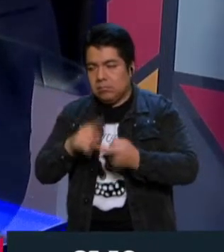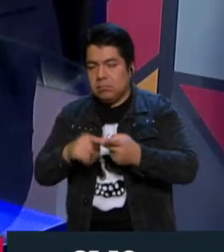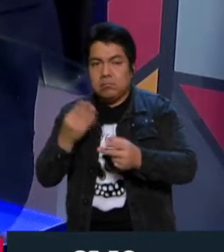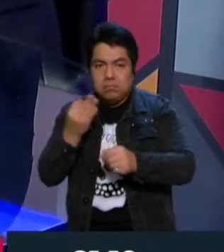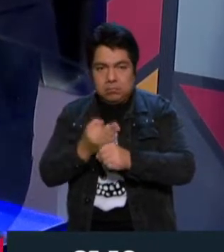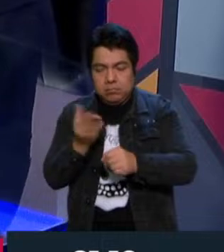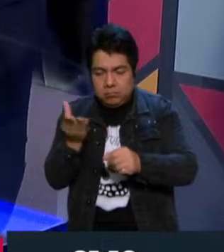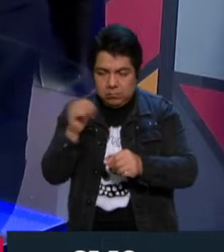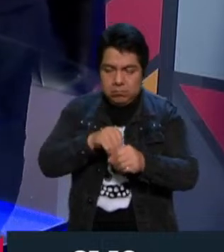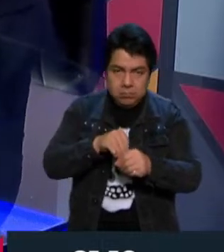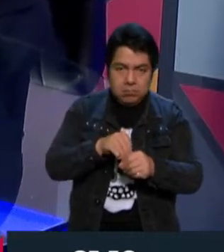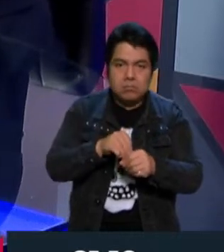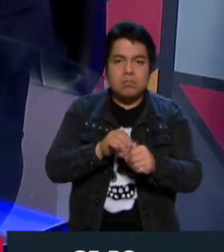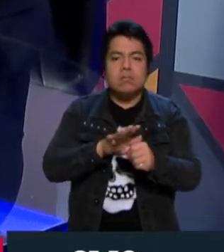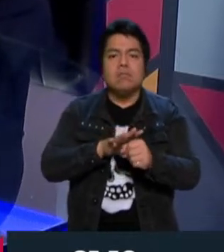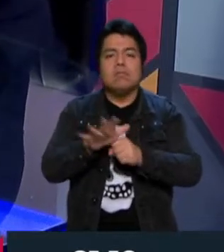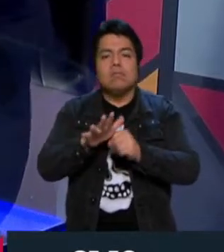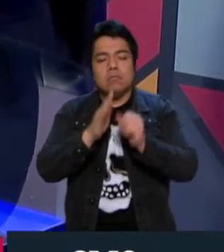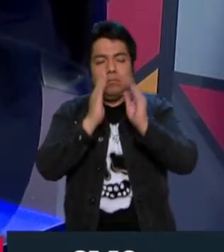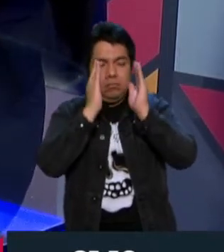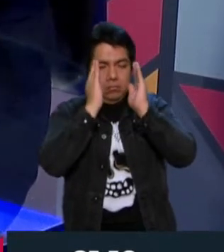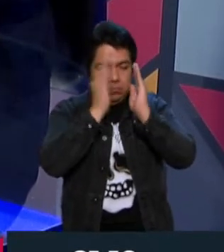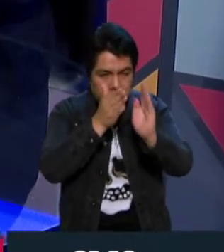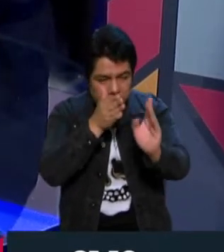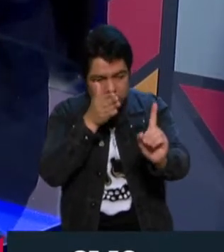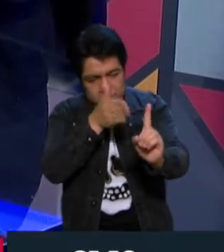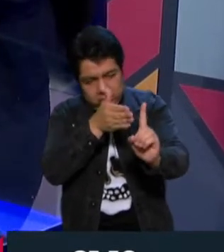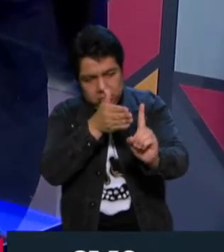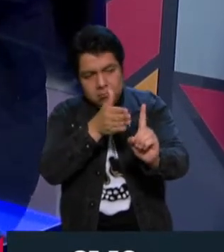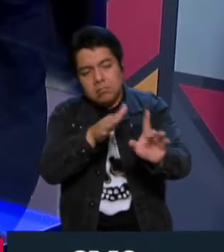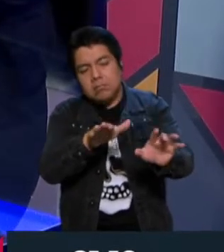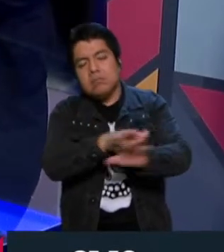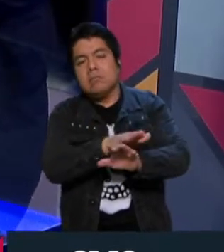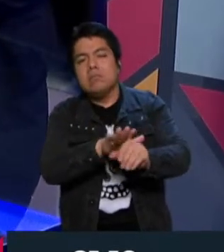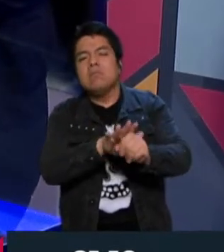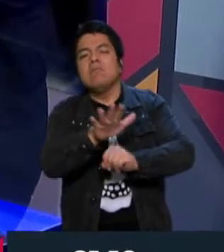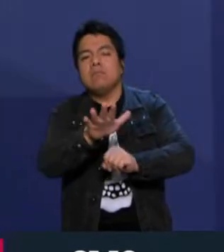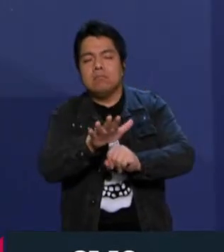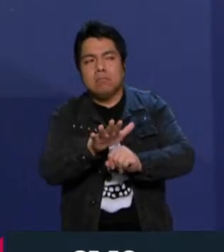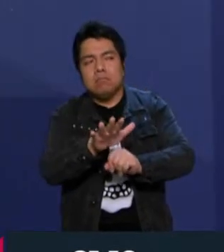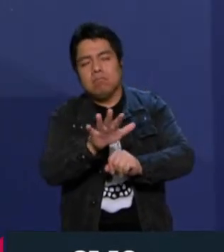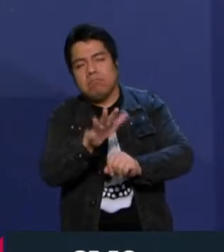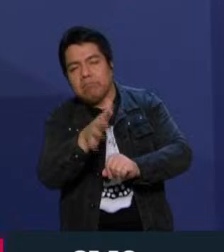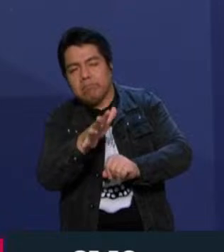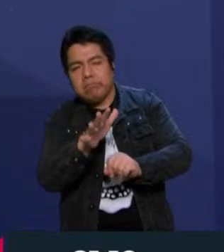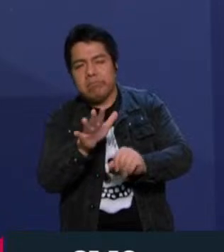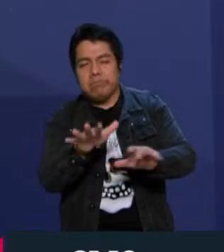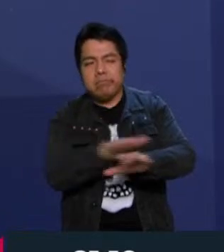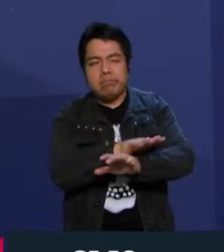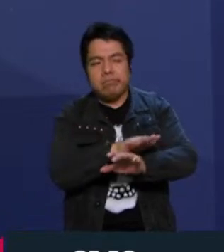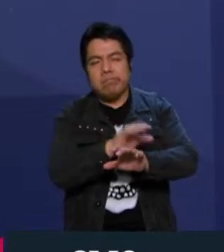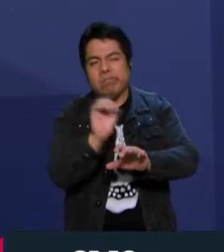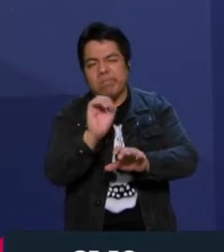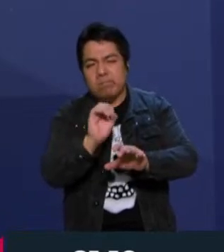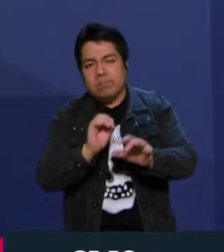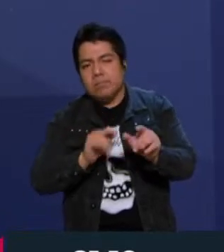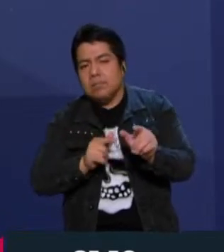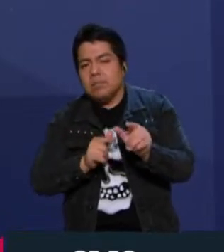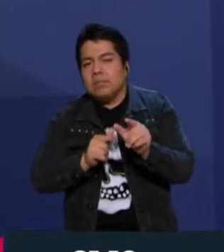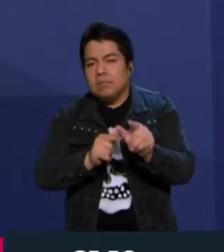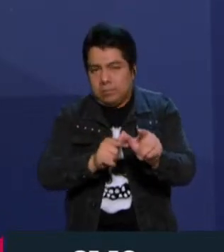legislatura. ¿Qué habría que cambiar en el enfoque de la cultura en la Ciudad de México? Aparte de la Más que cambiar, yo te diría continuar con la